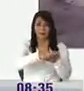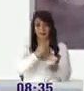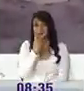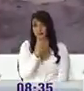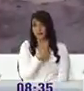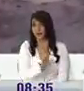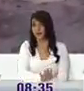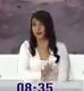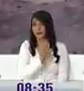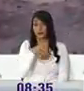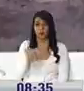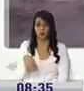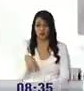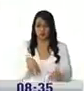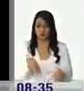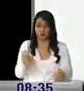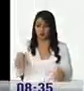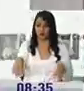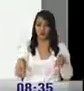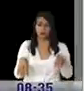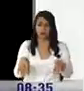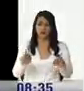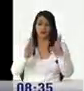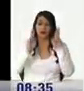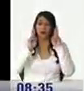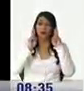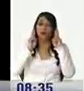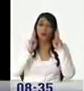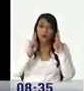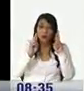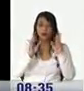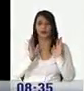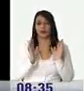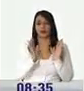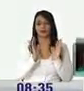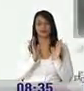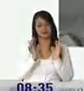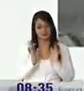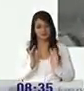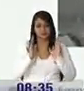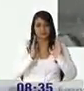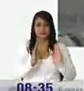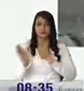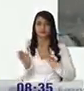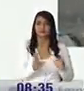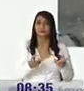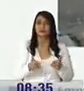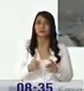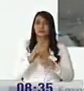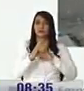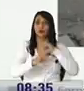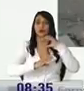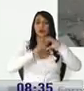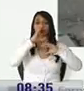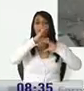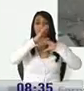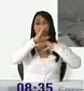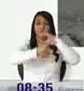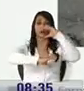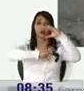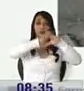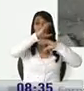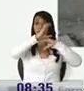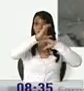es todo eso es un desast Ojalá algi algui huecos hasta en el contado dice mir ahí está anda